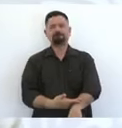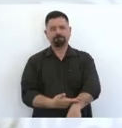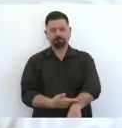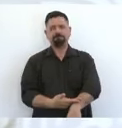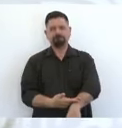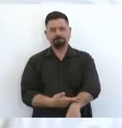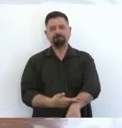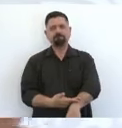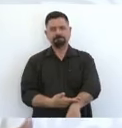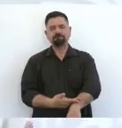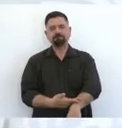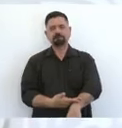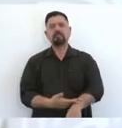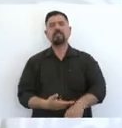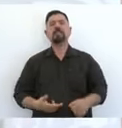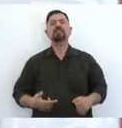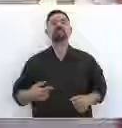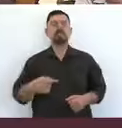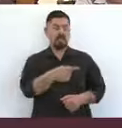y no